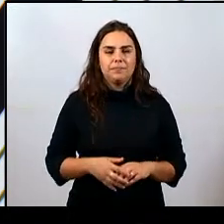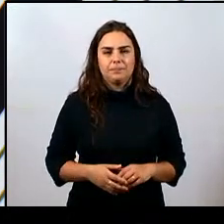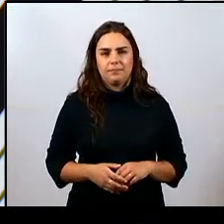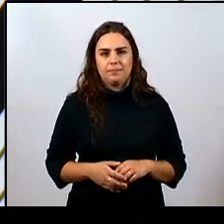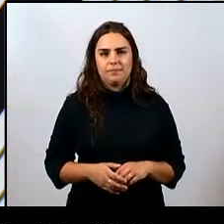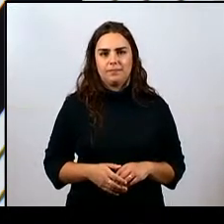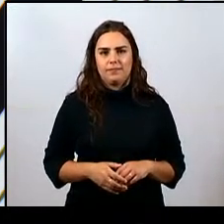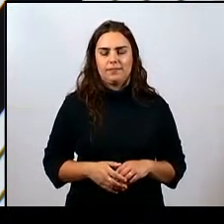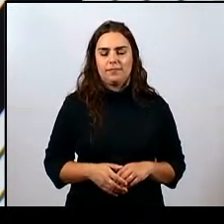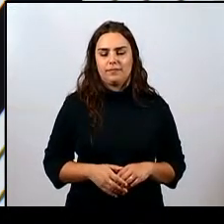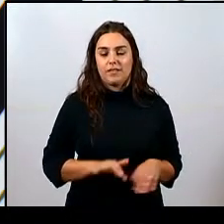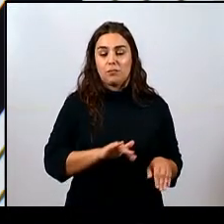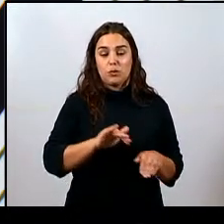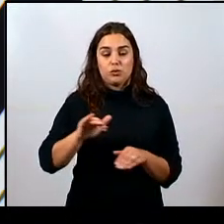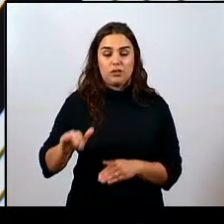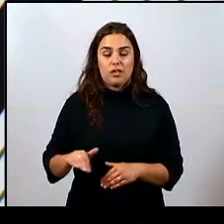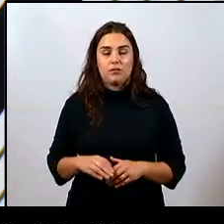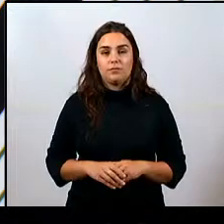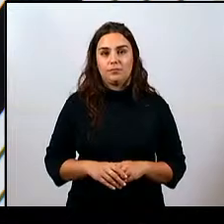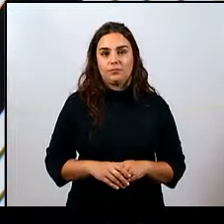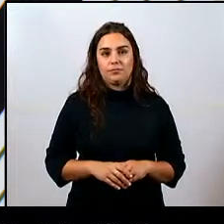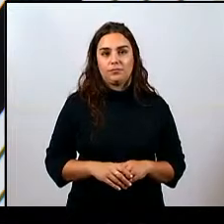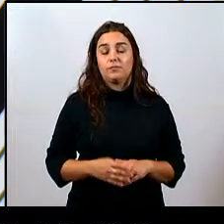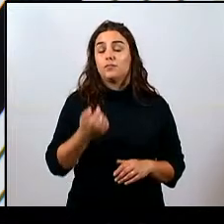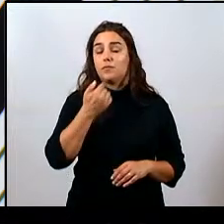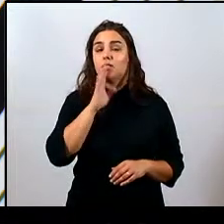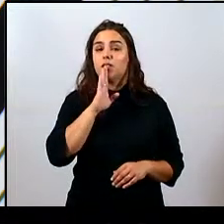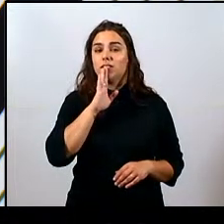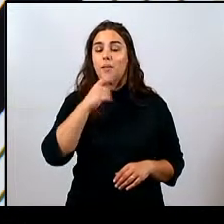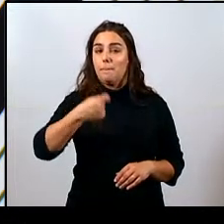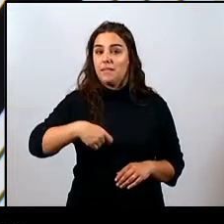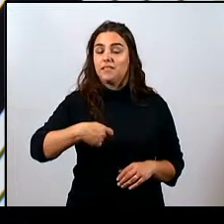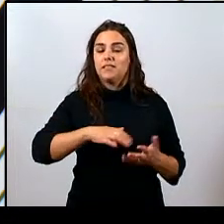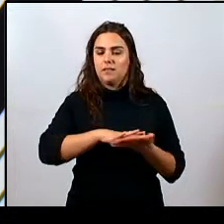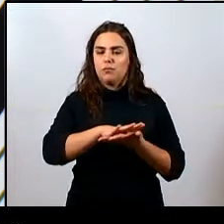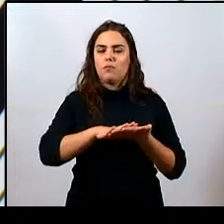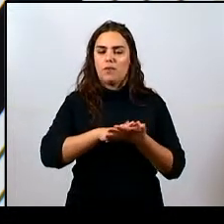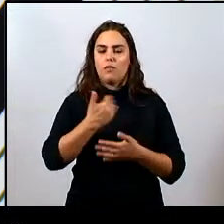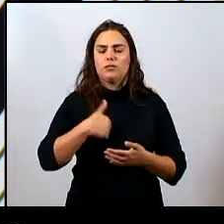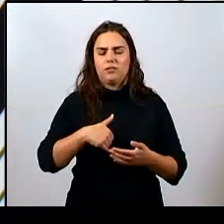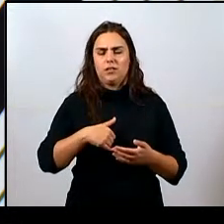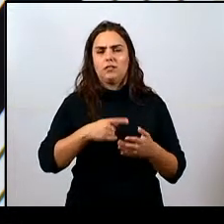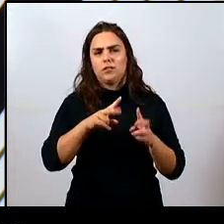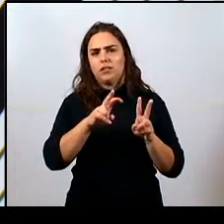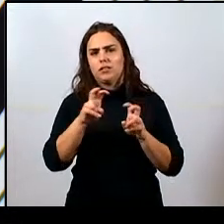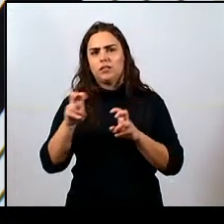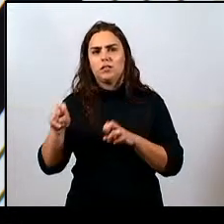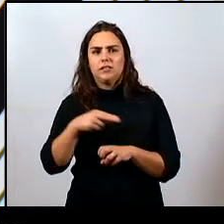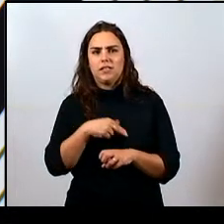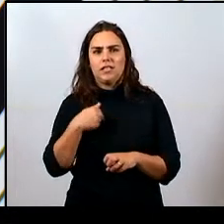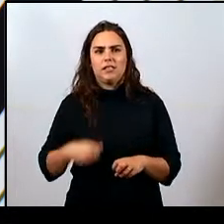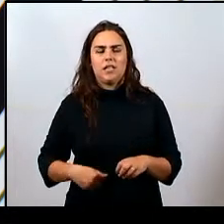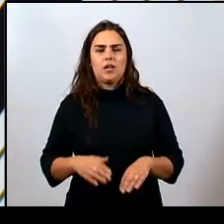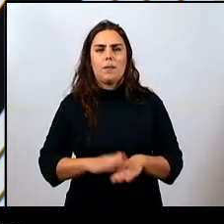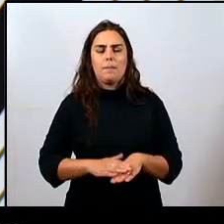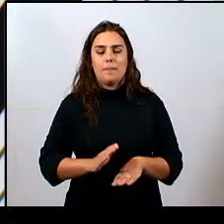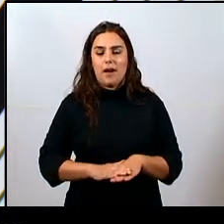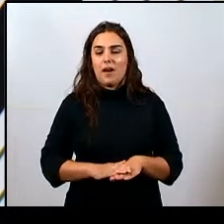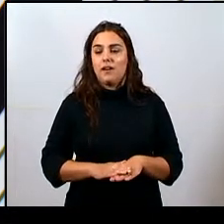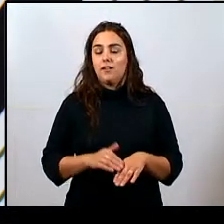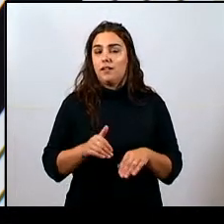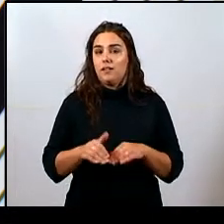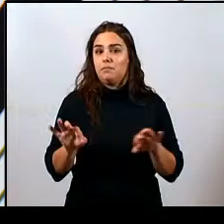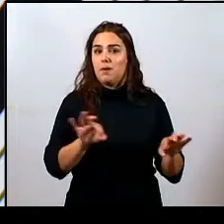Por otro lado, como bien decía la presidenta, hemos hablado de otros muchos aspectos en materia sanitaria para que los 2 gobiernos estemos